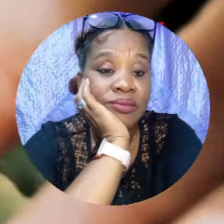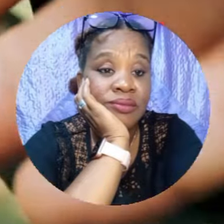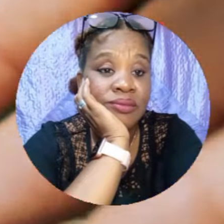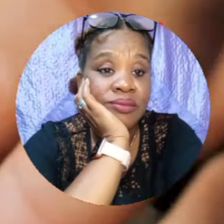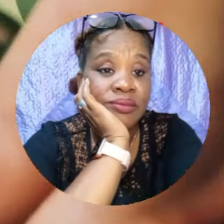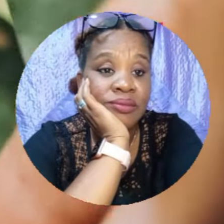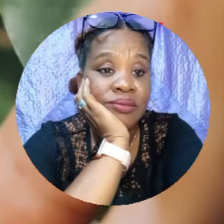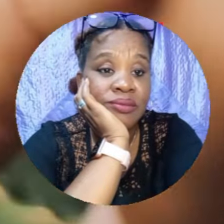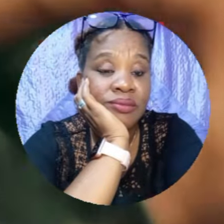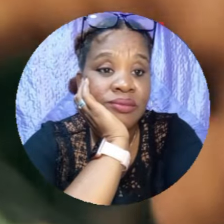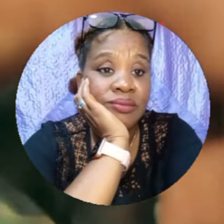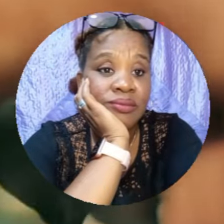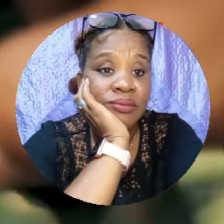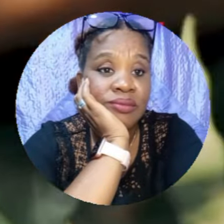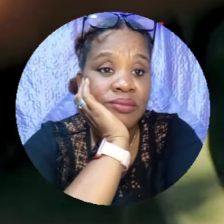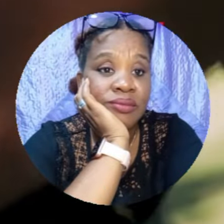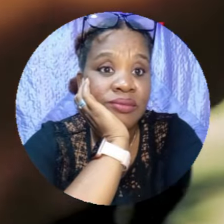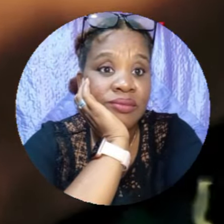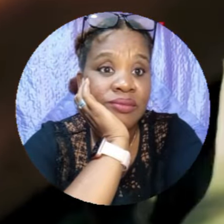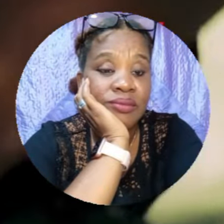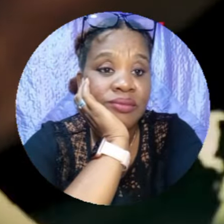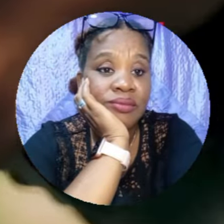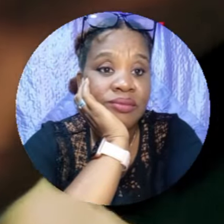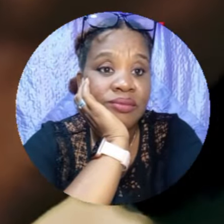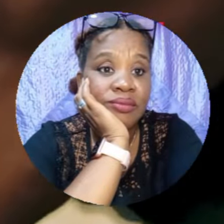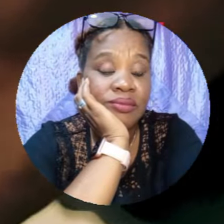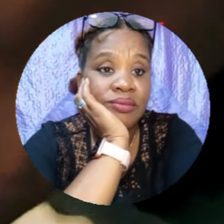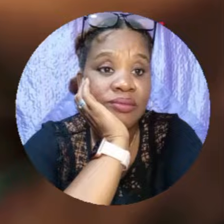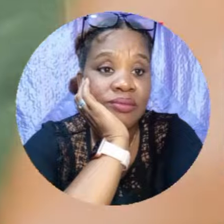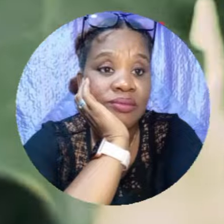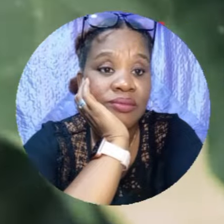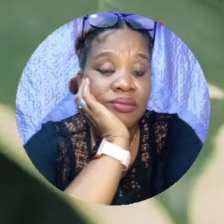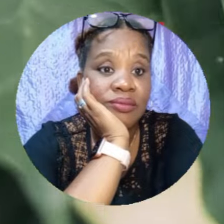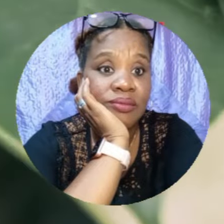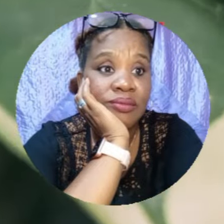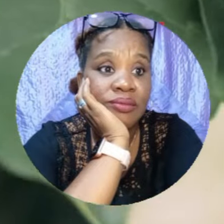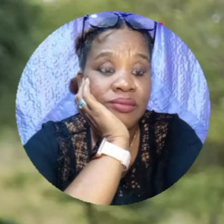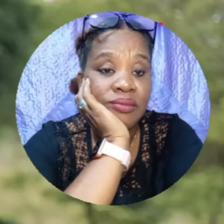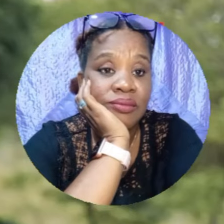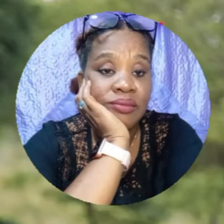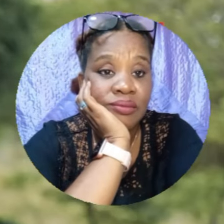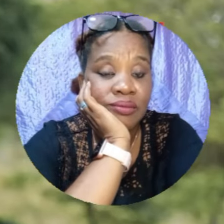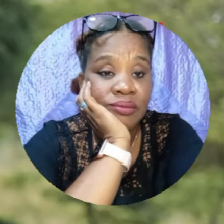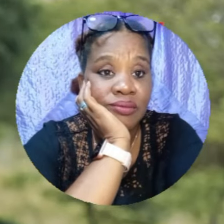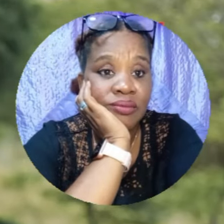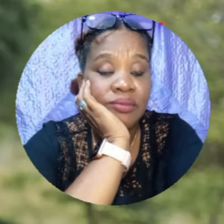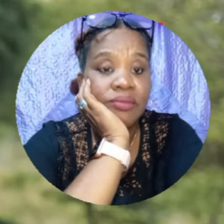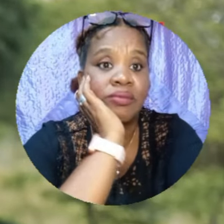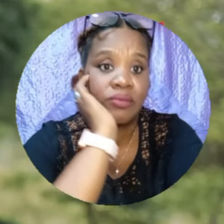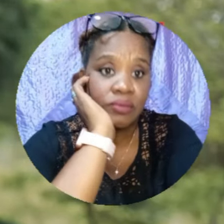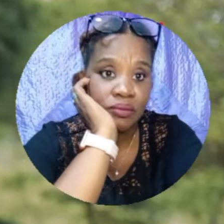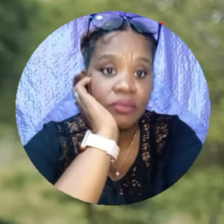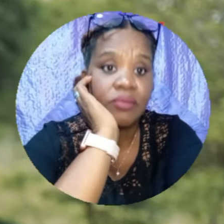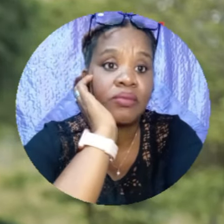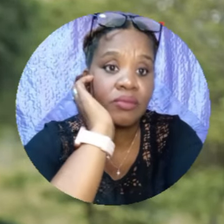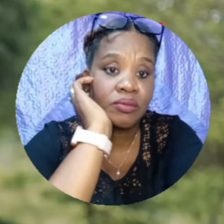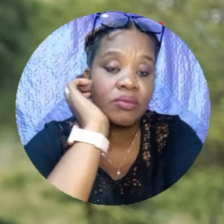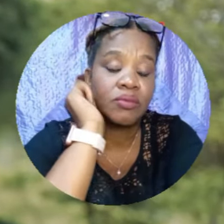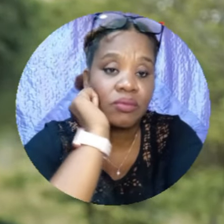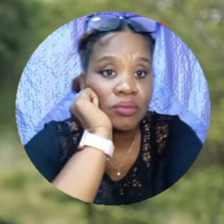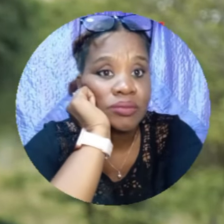que coincide y tiene todas las características de una finca con producción de alta